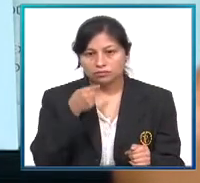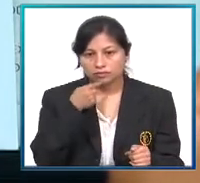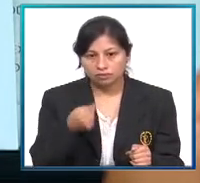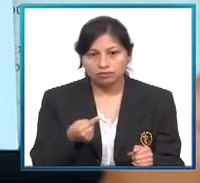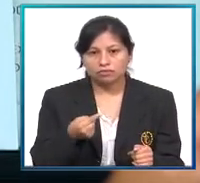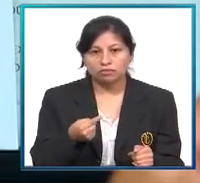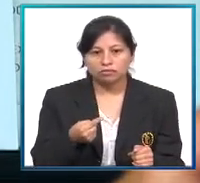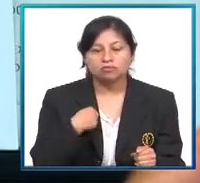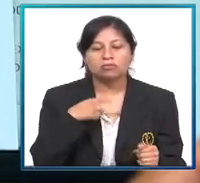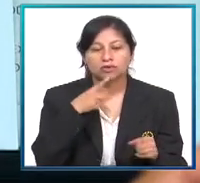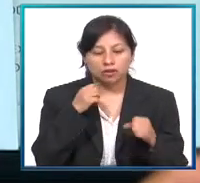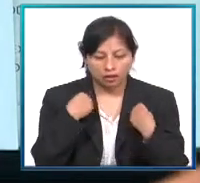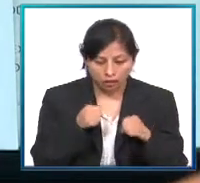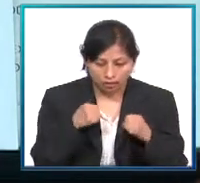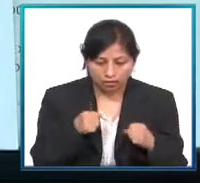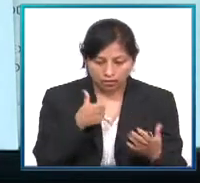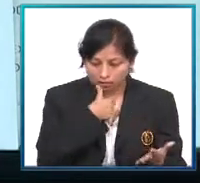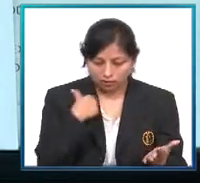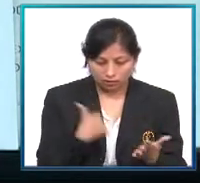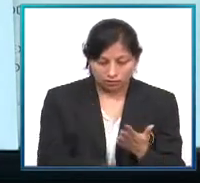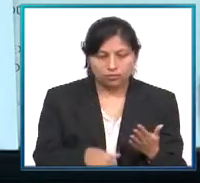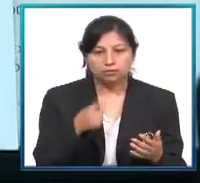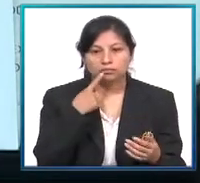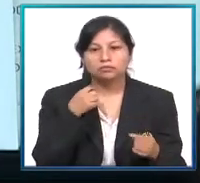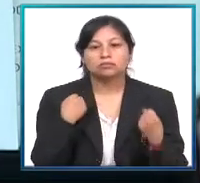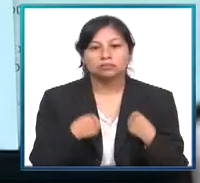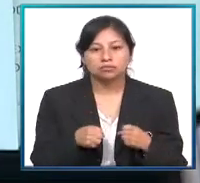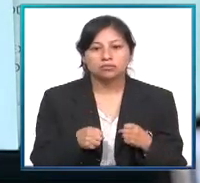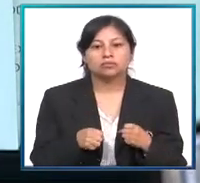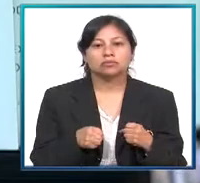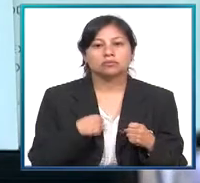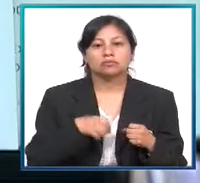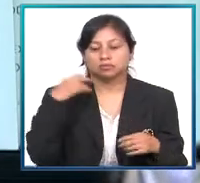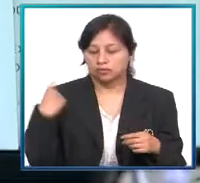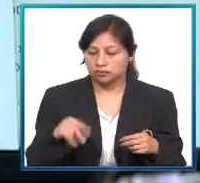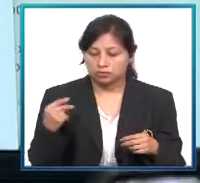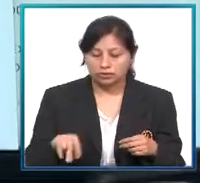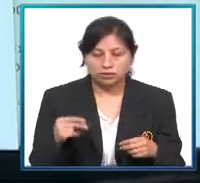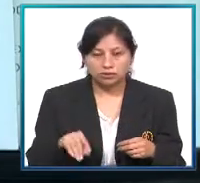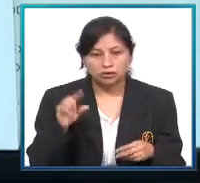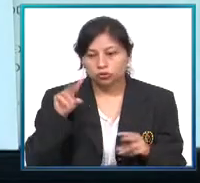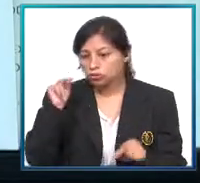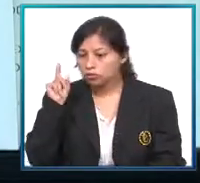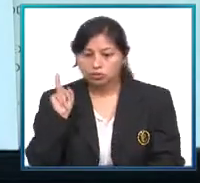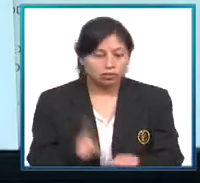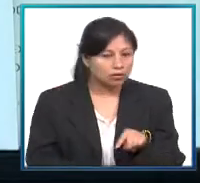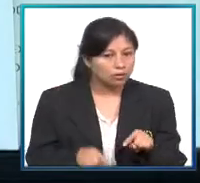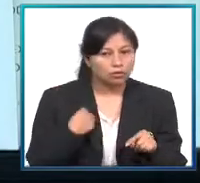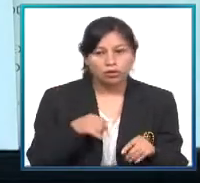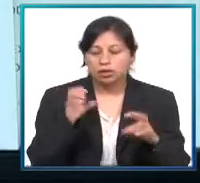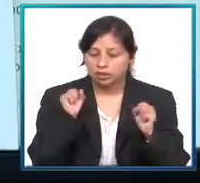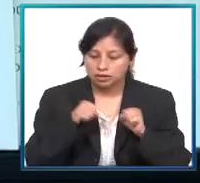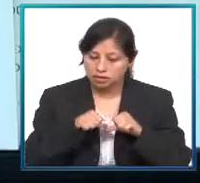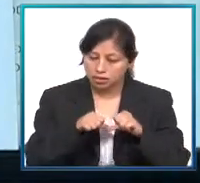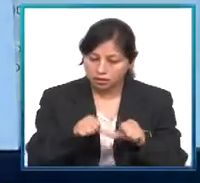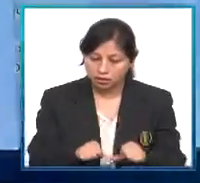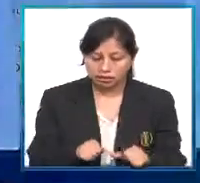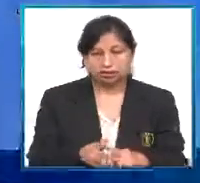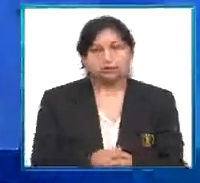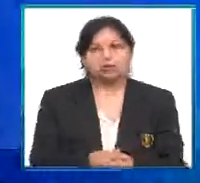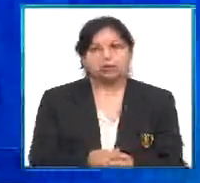debe también tomar cartas en el asunto y debe hacerlo de manera inmediata. Esto no puede suceder.